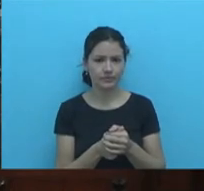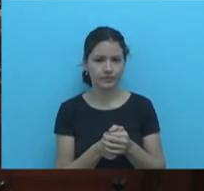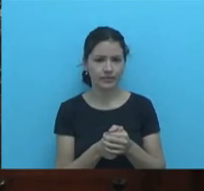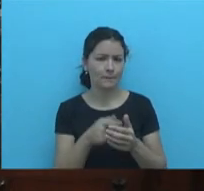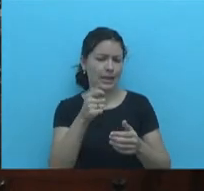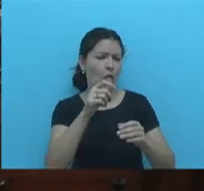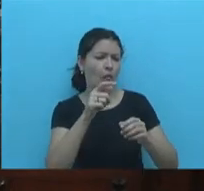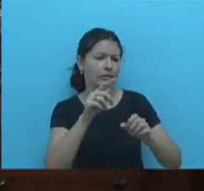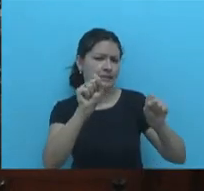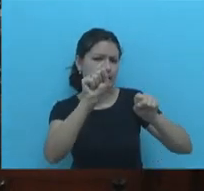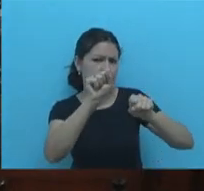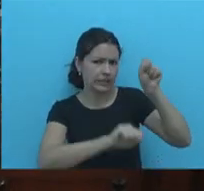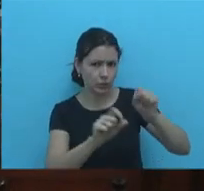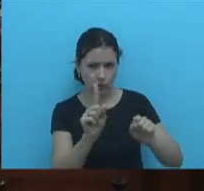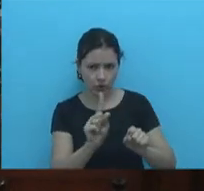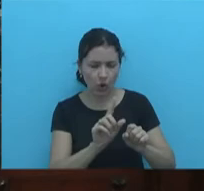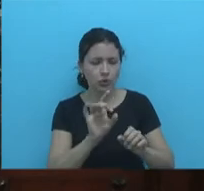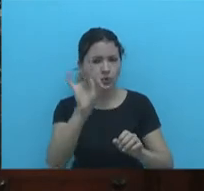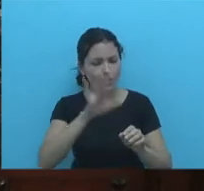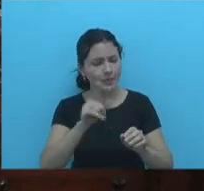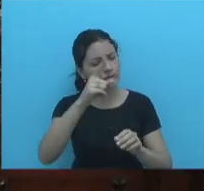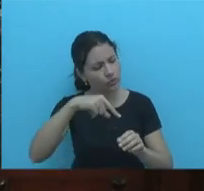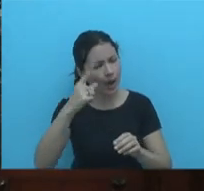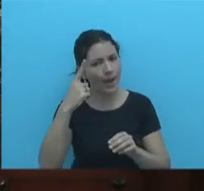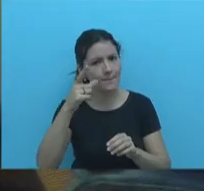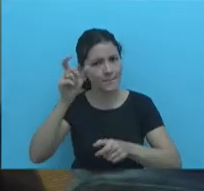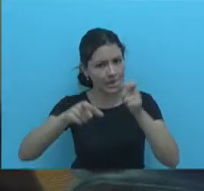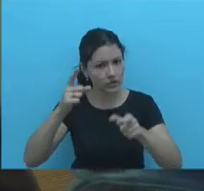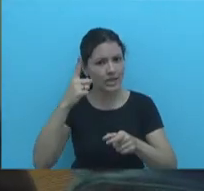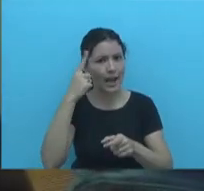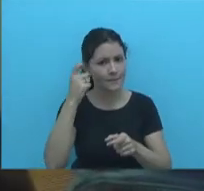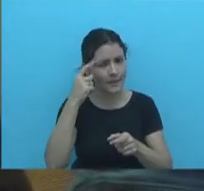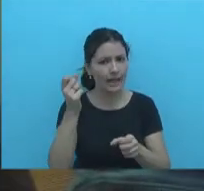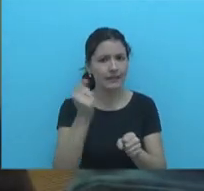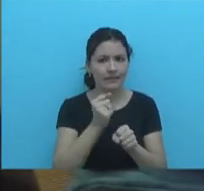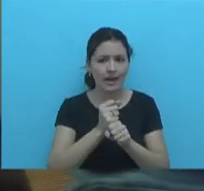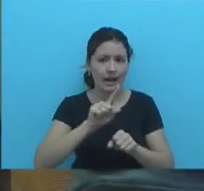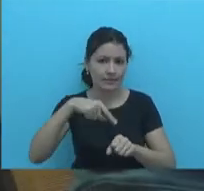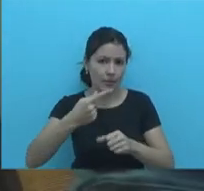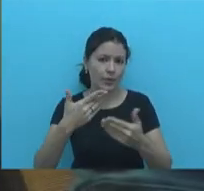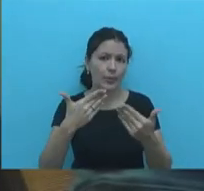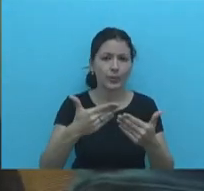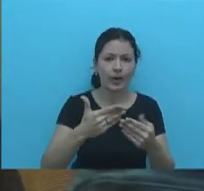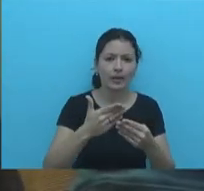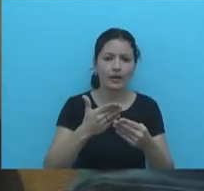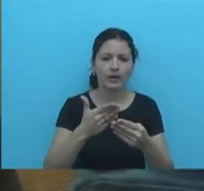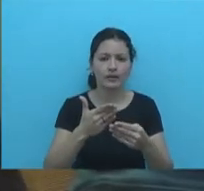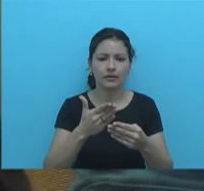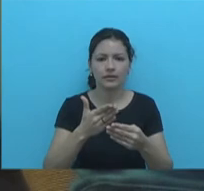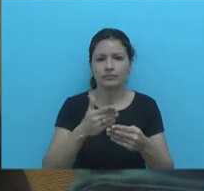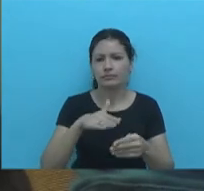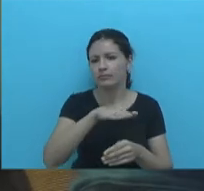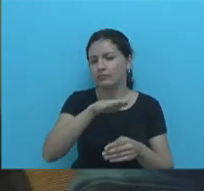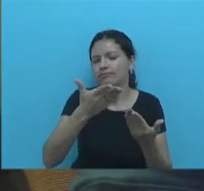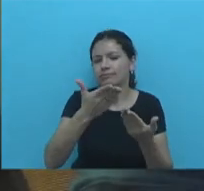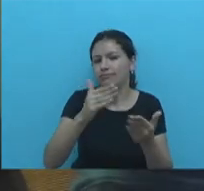diploma con un título, sino que es una experiencia de trabajo, de aprendizaje, que luego vos la aplicarías en donde te